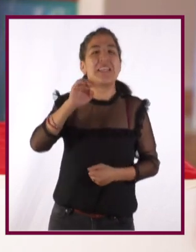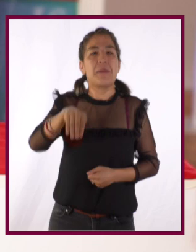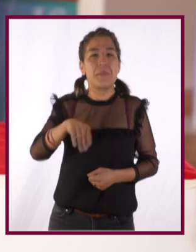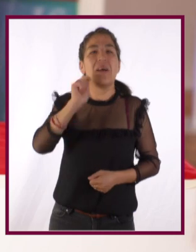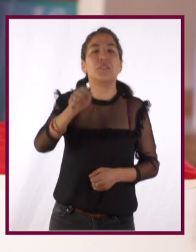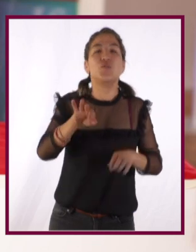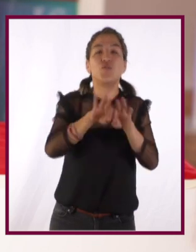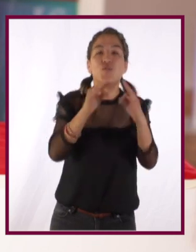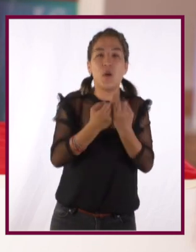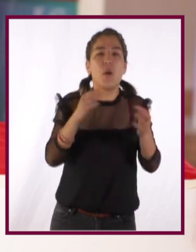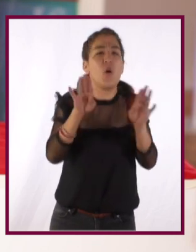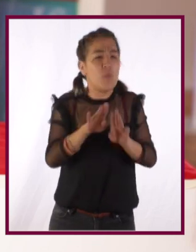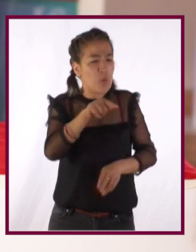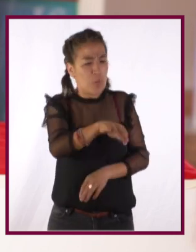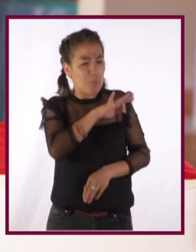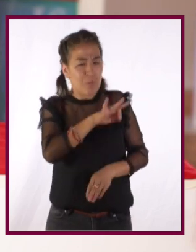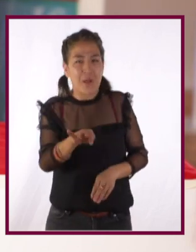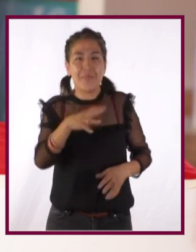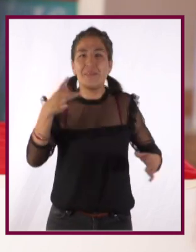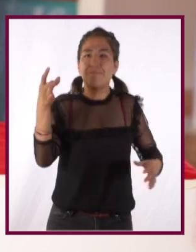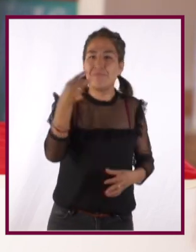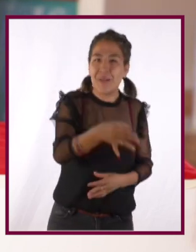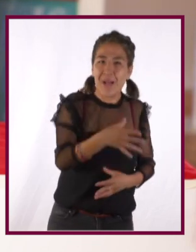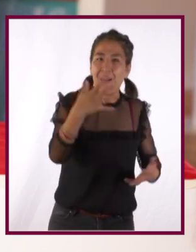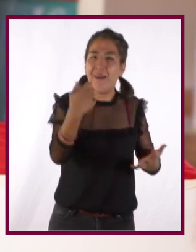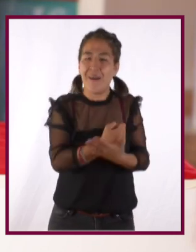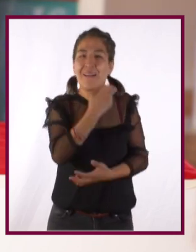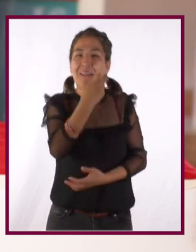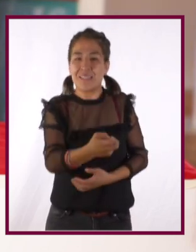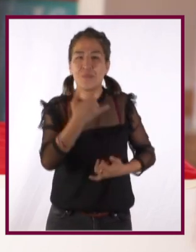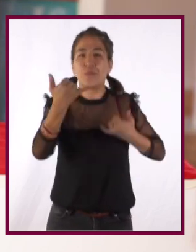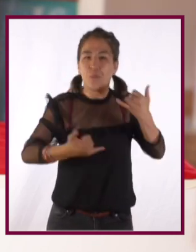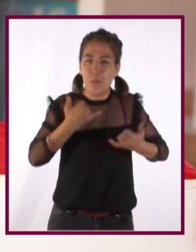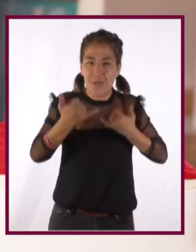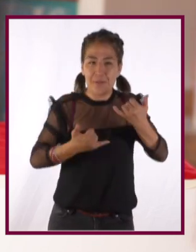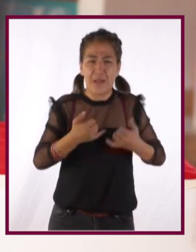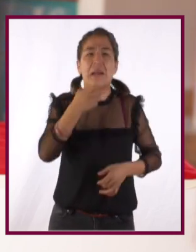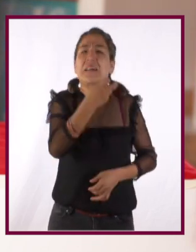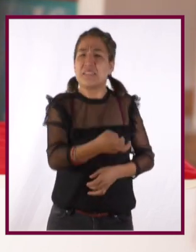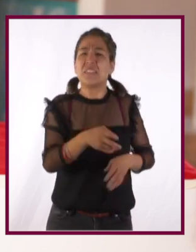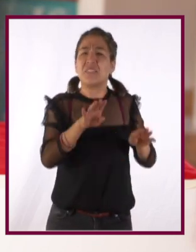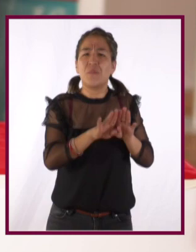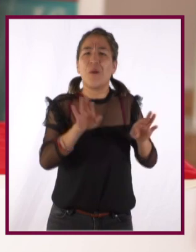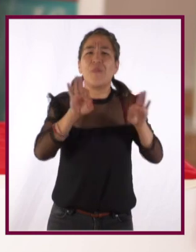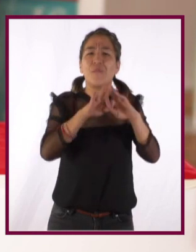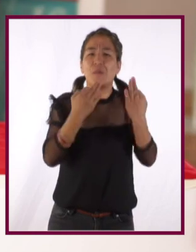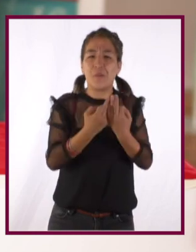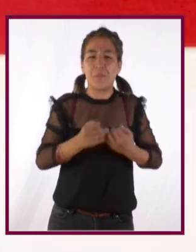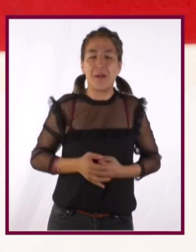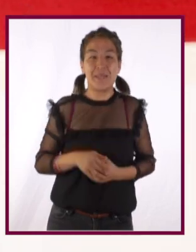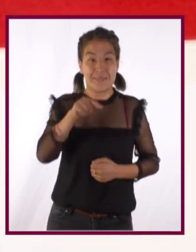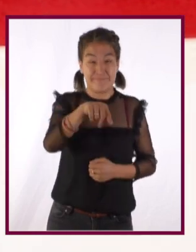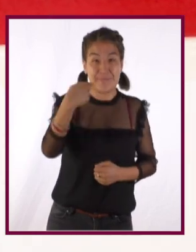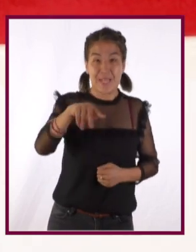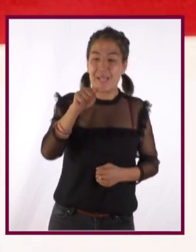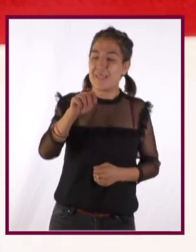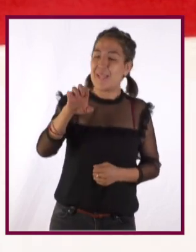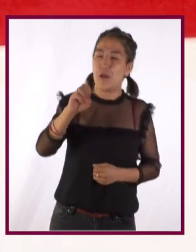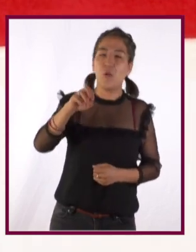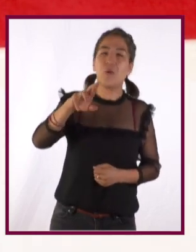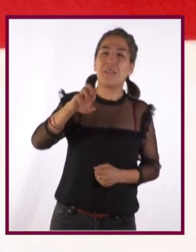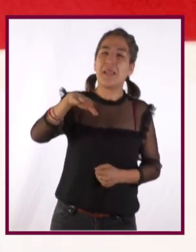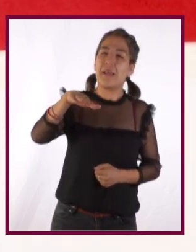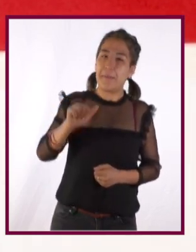tiene una estrategia que describe el cómo se puede ser el vencedor en una partida. Esta estrategia es un